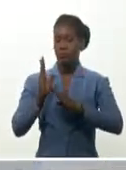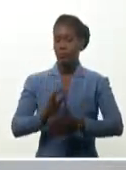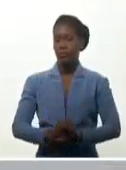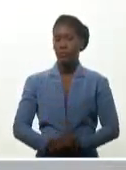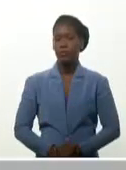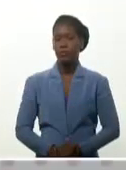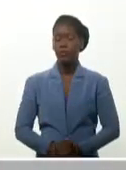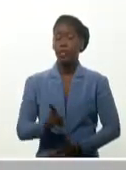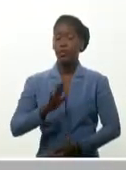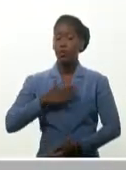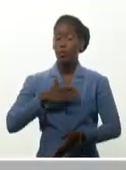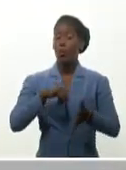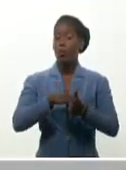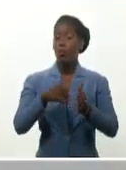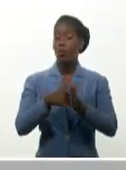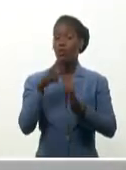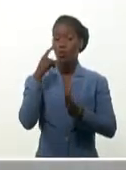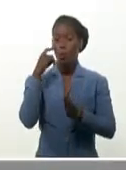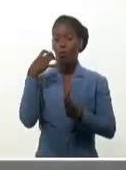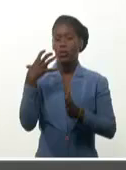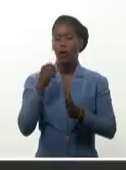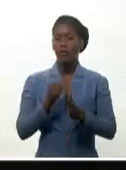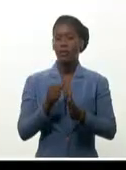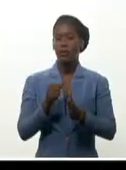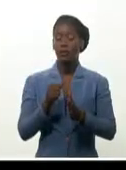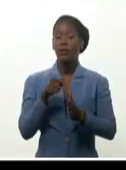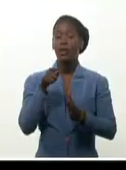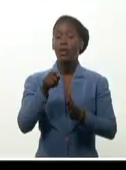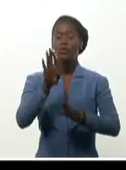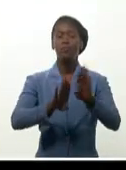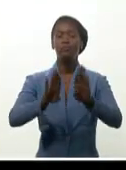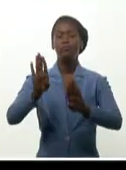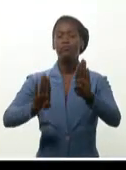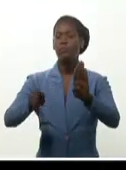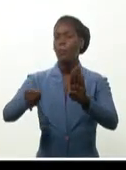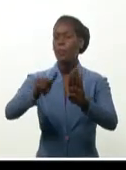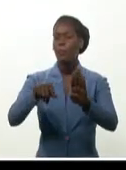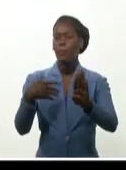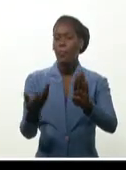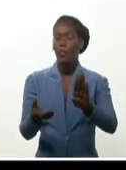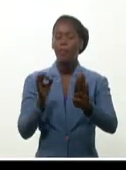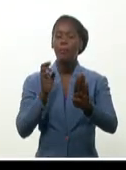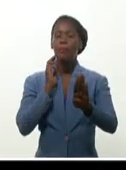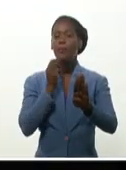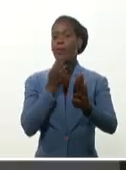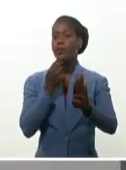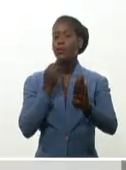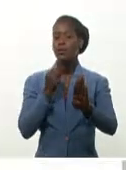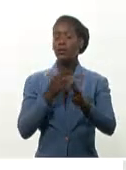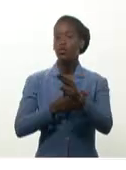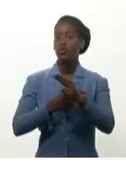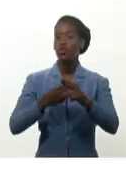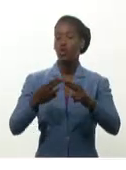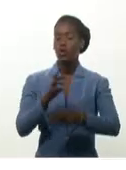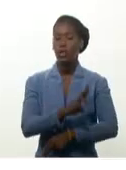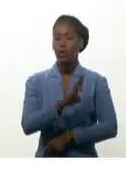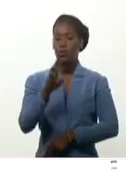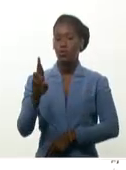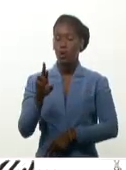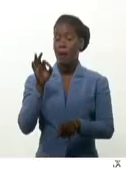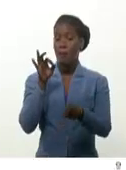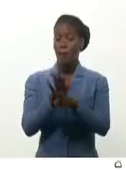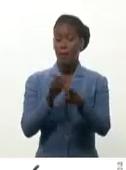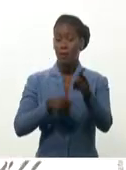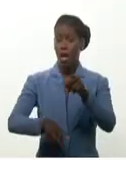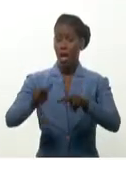El Proyecto en todas partes hoy presenta a Martí dentro de una gráfica revolucionaria. Desde La Habana